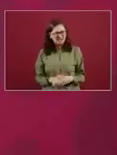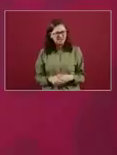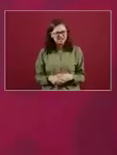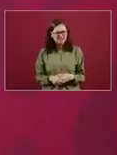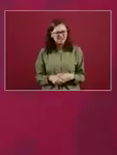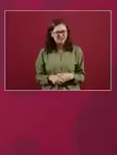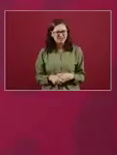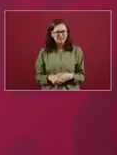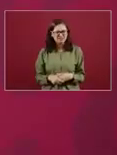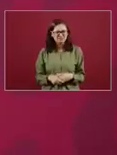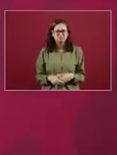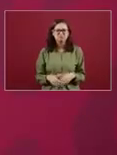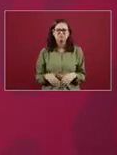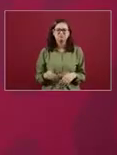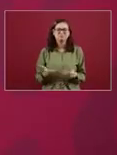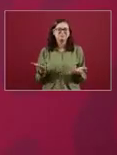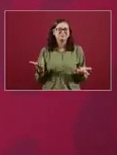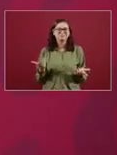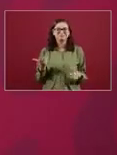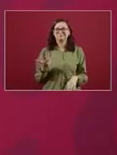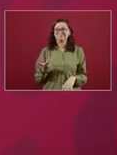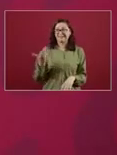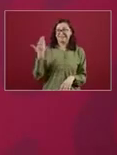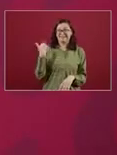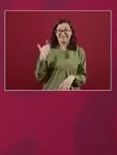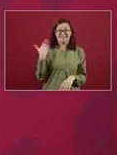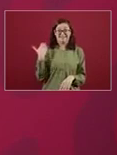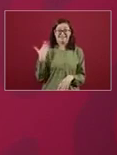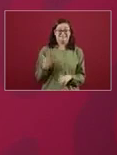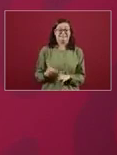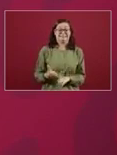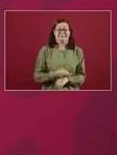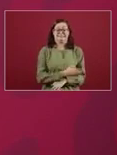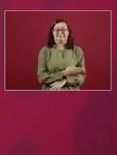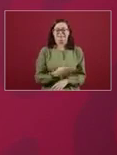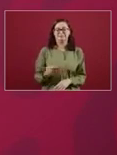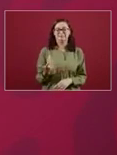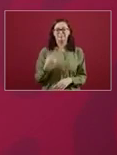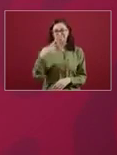en que la política exterior de México